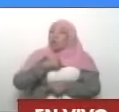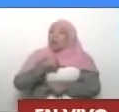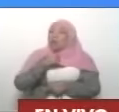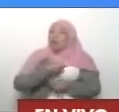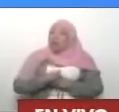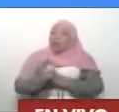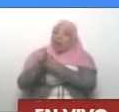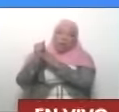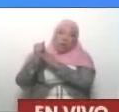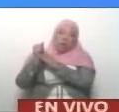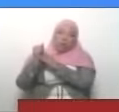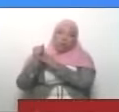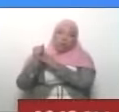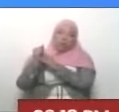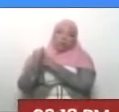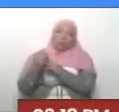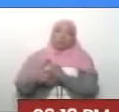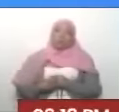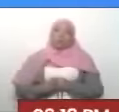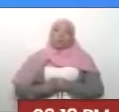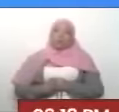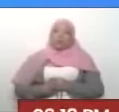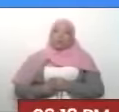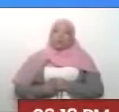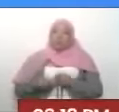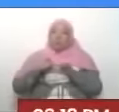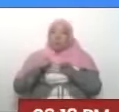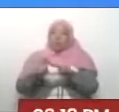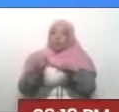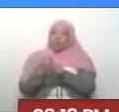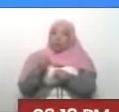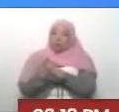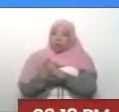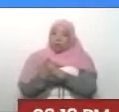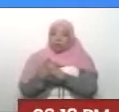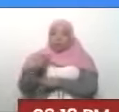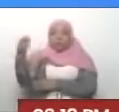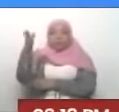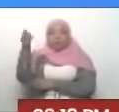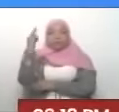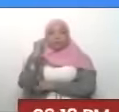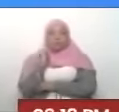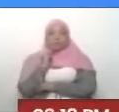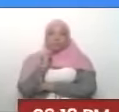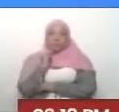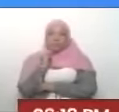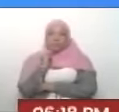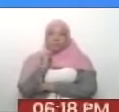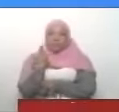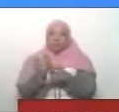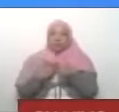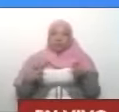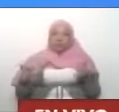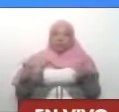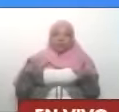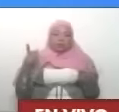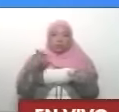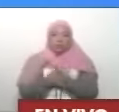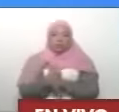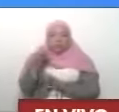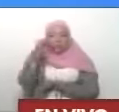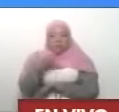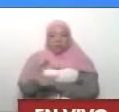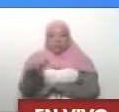liderazgo y estuvo una constante, la bandera de Bolívar, de los libertadores que marca Venezuela y